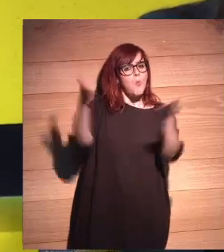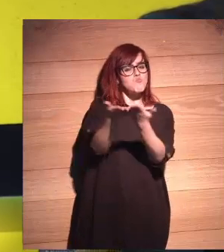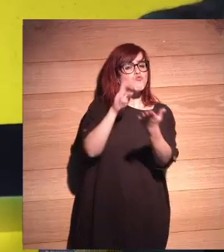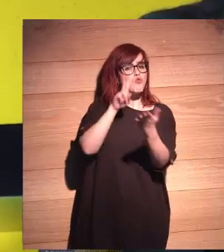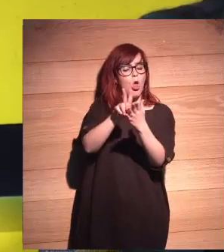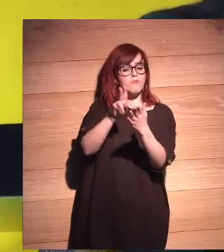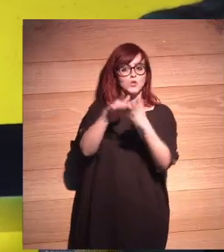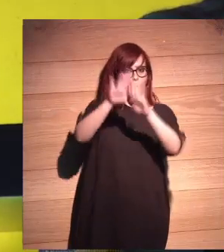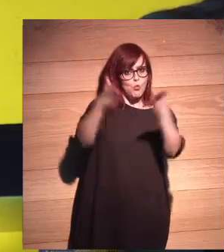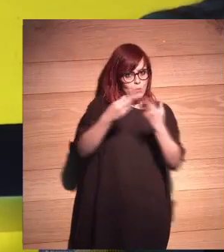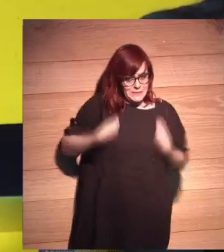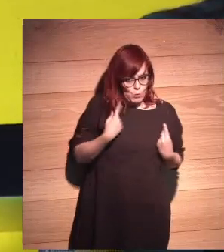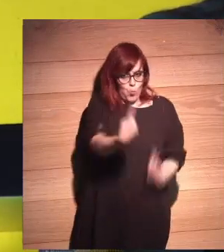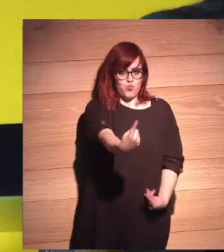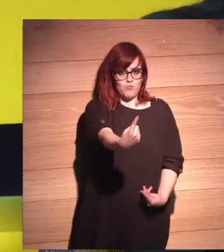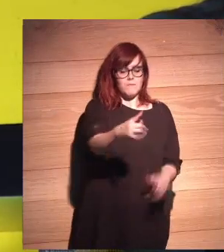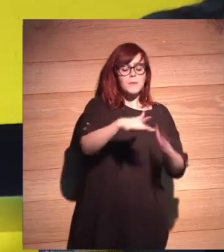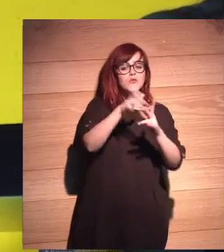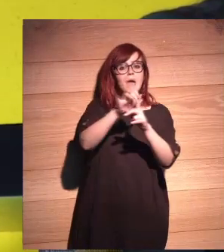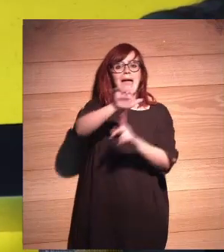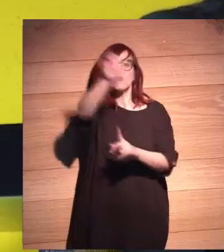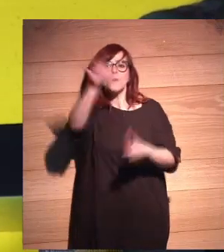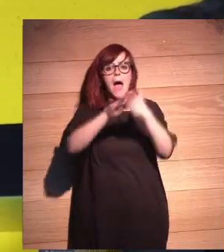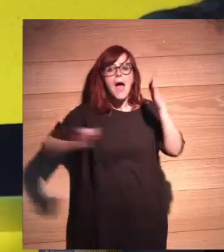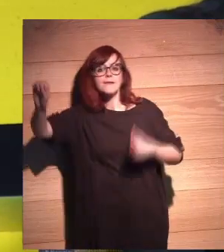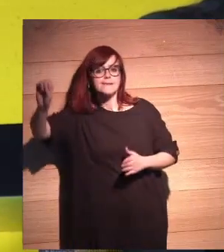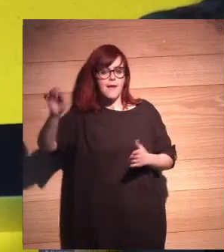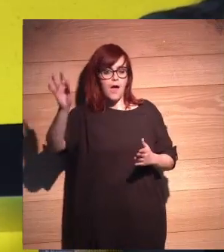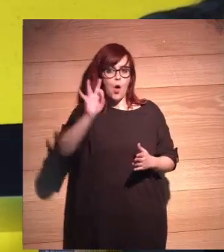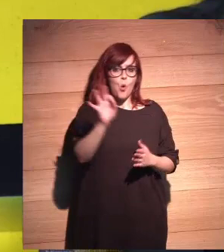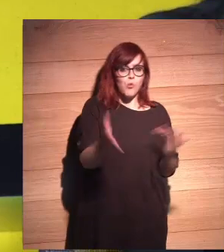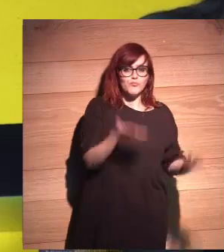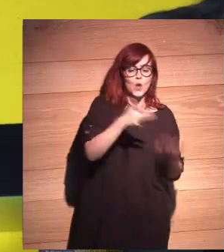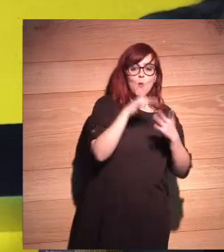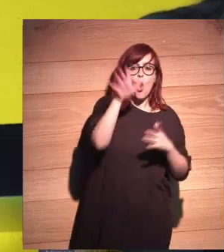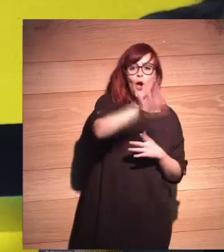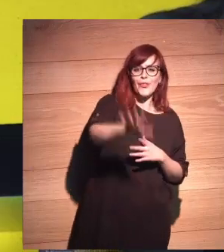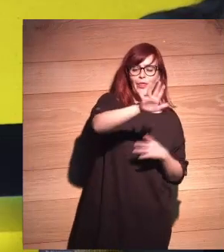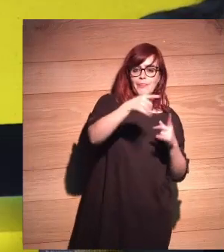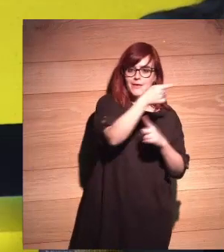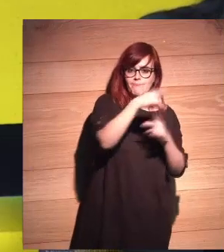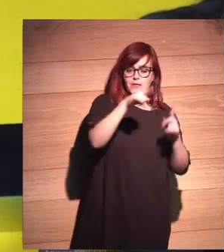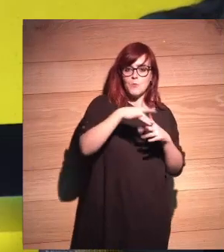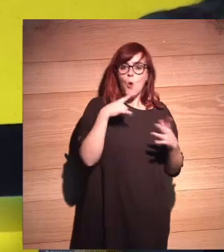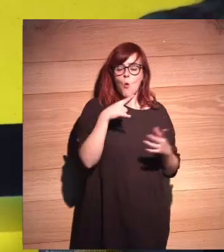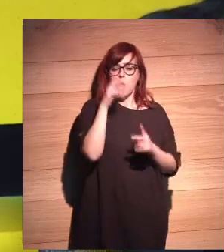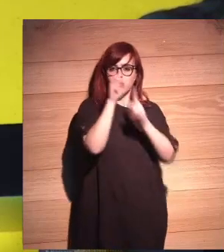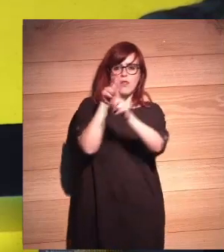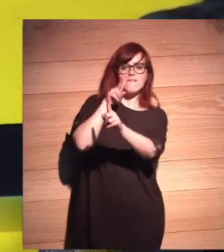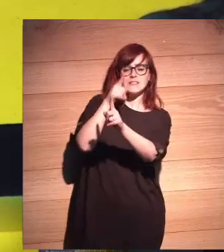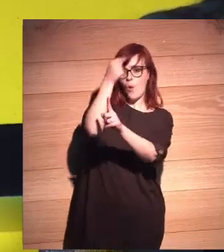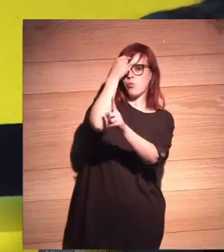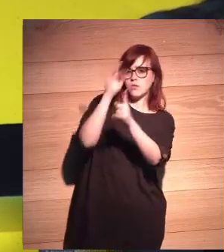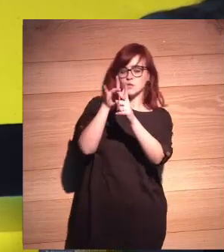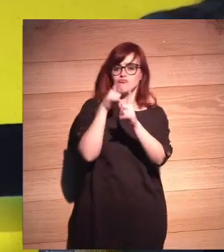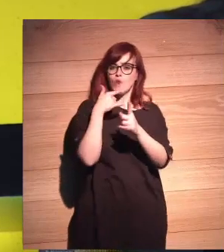en un mundo global, porque claro, estamos Europa, estamos Asia, está Occidente, visión budista, visión cristiana,